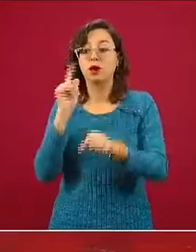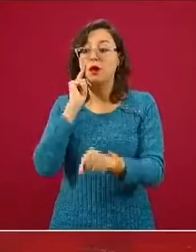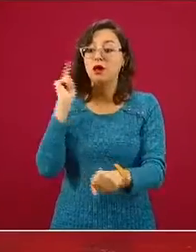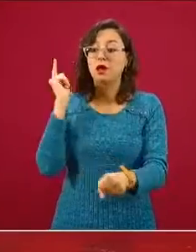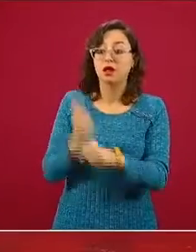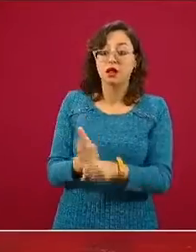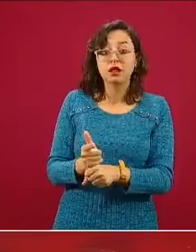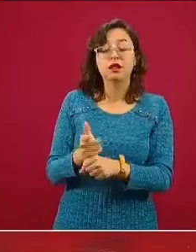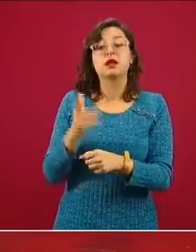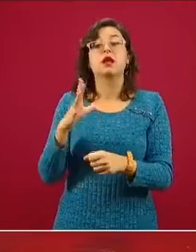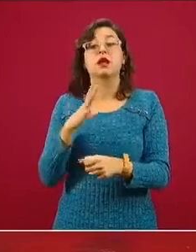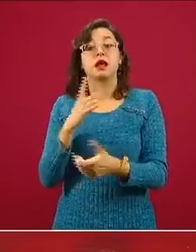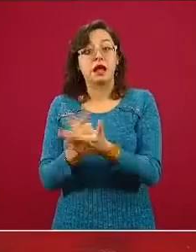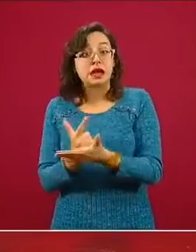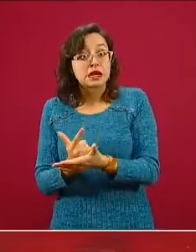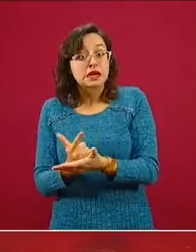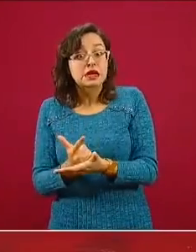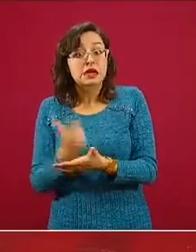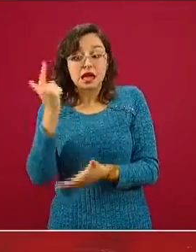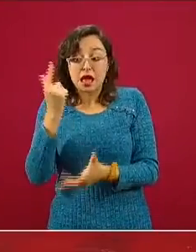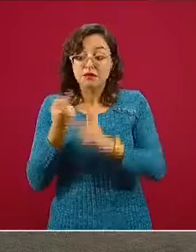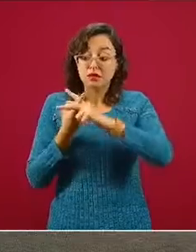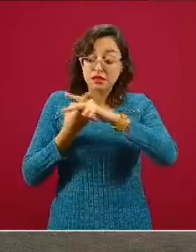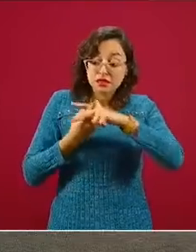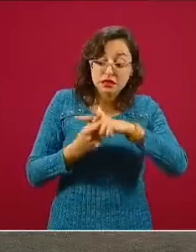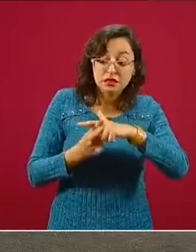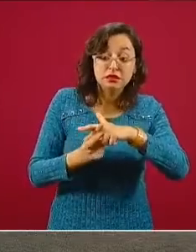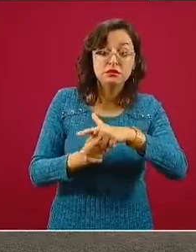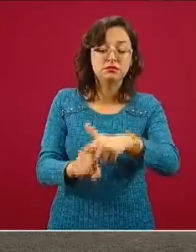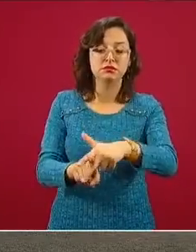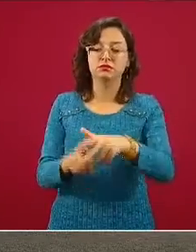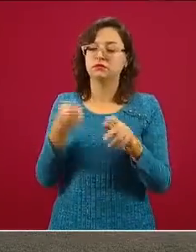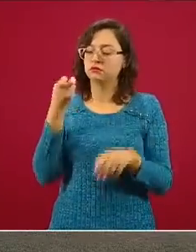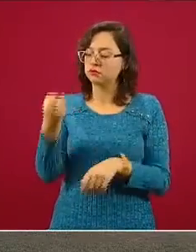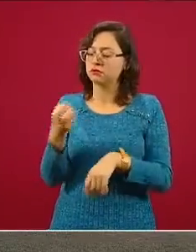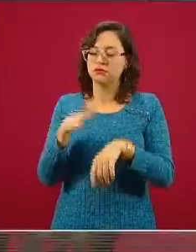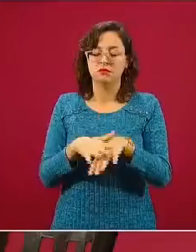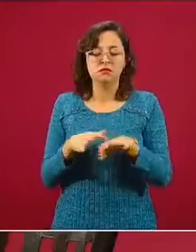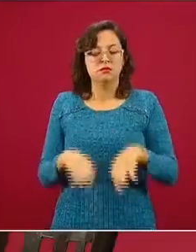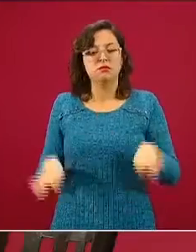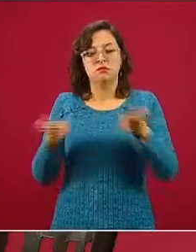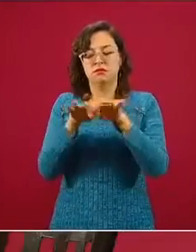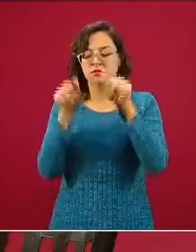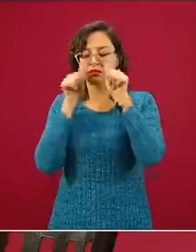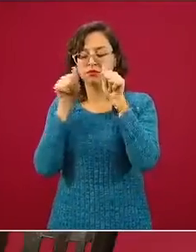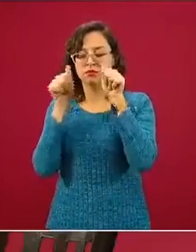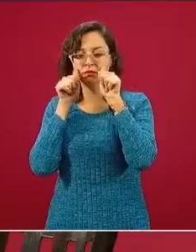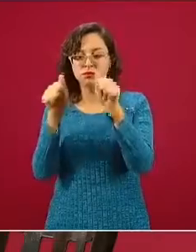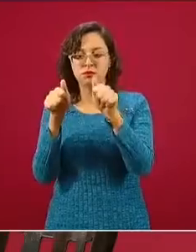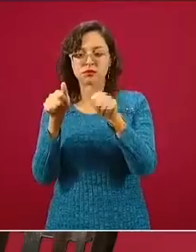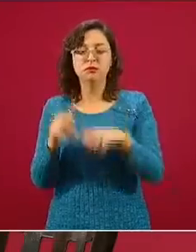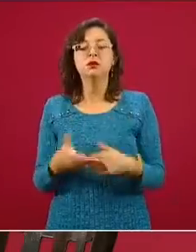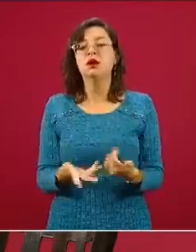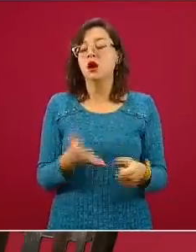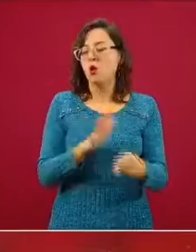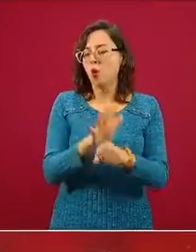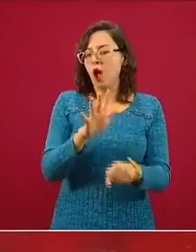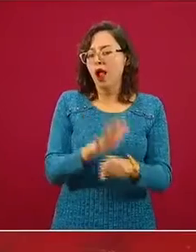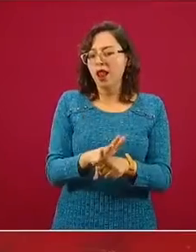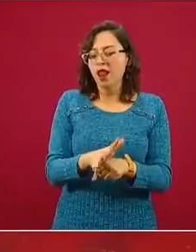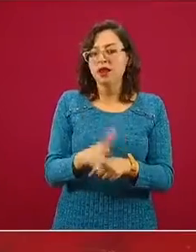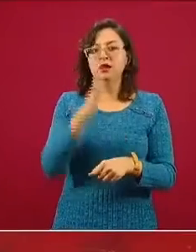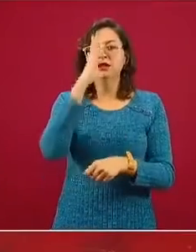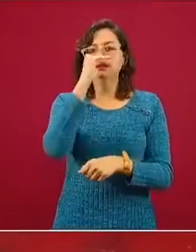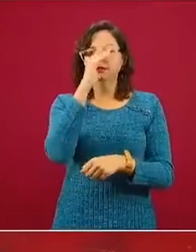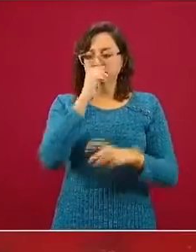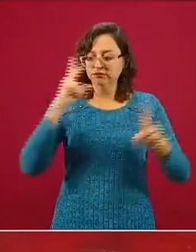no manifestaciones clínicas de complicaciones. Una de ellas, y muy importante, es la incapacidad de